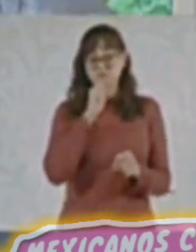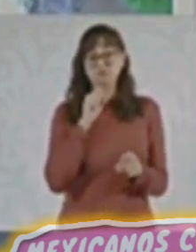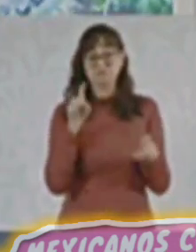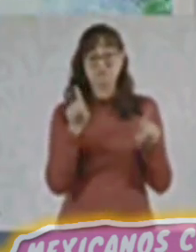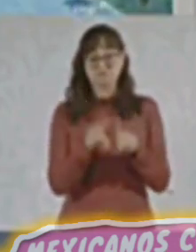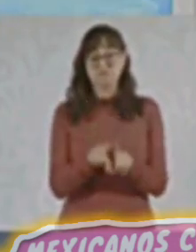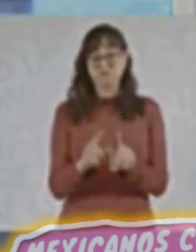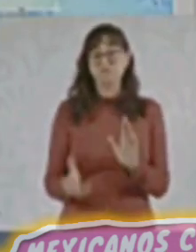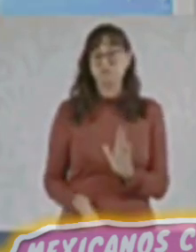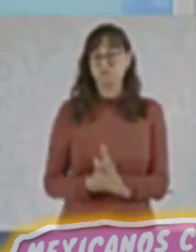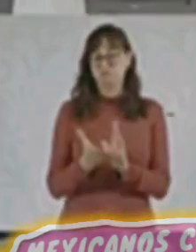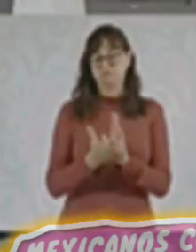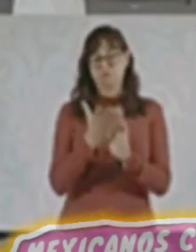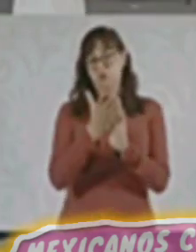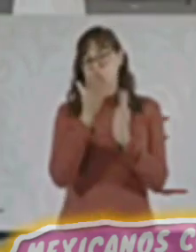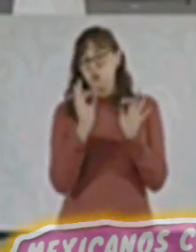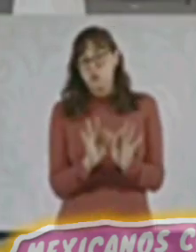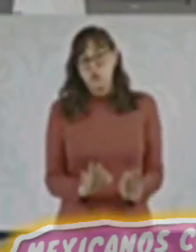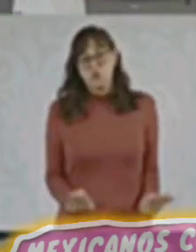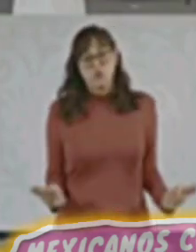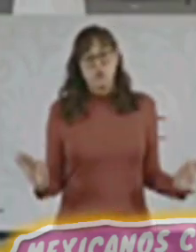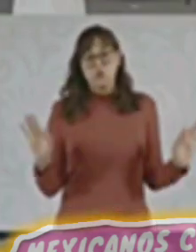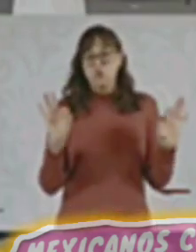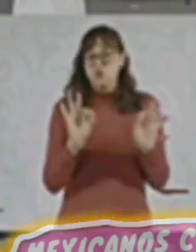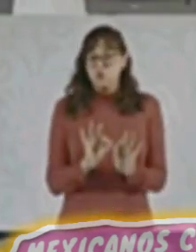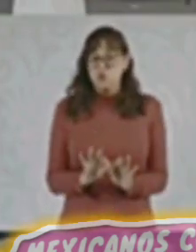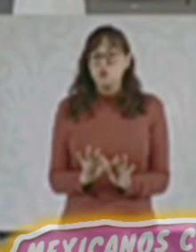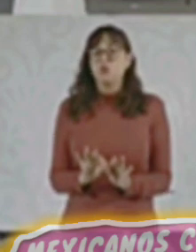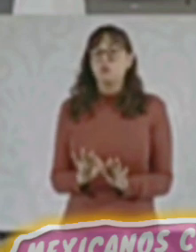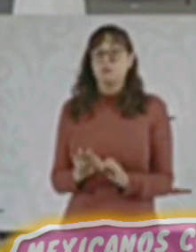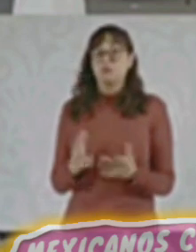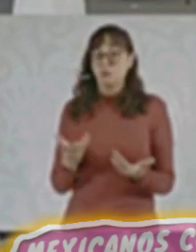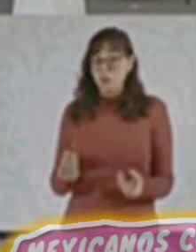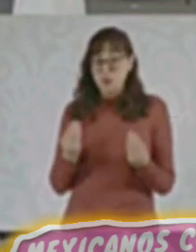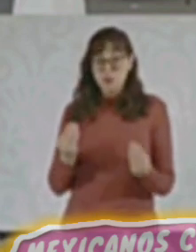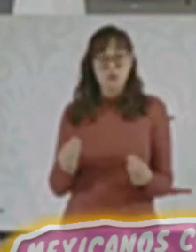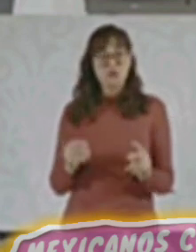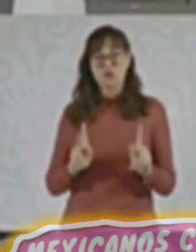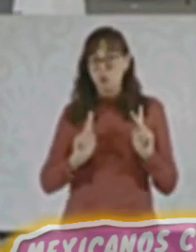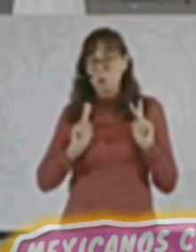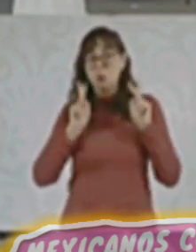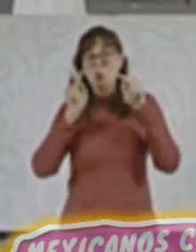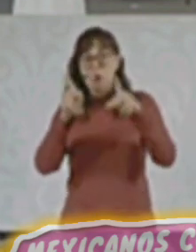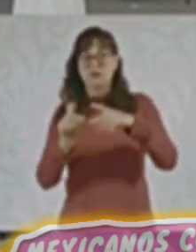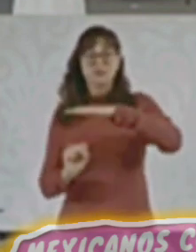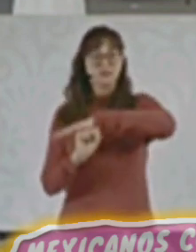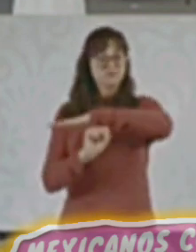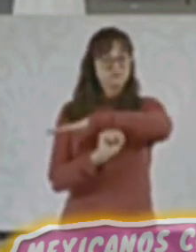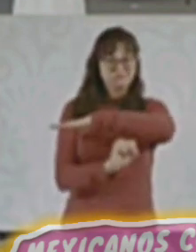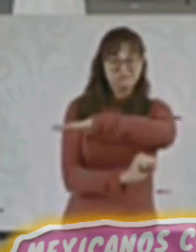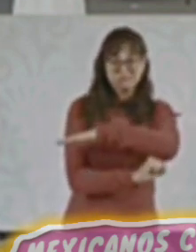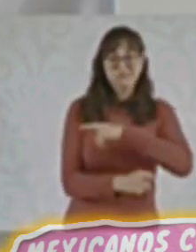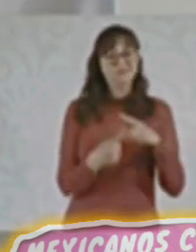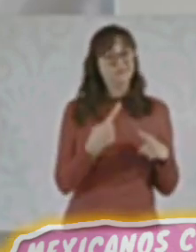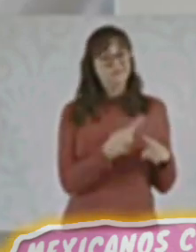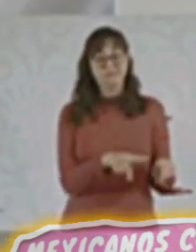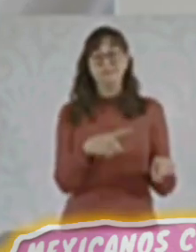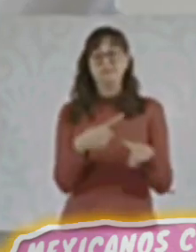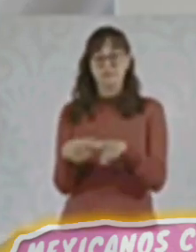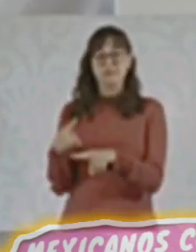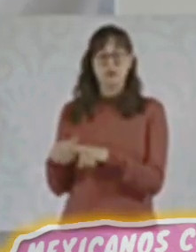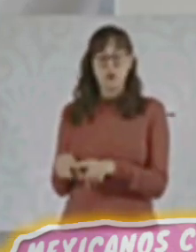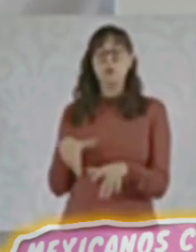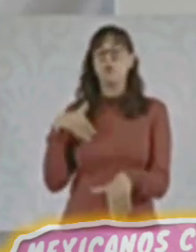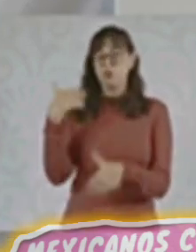las obras importantes con muchas estructuras y que estaremos concluyendo en el